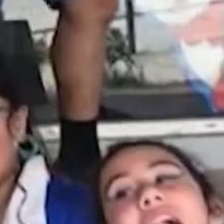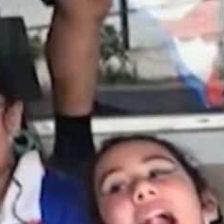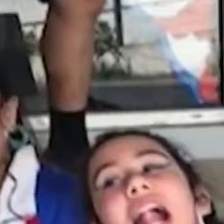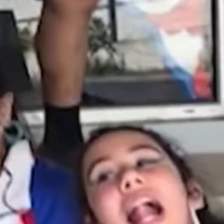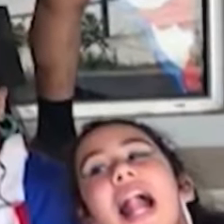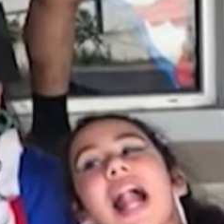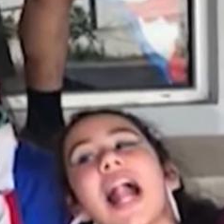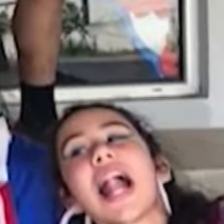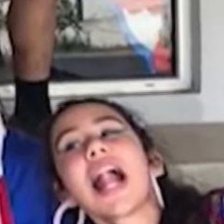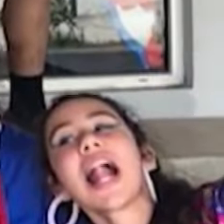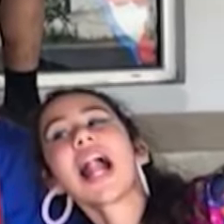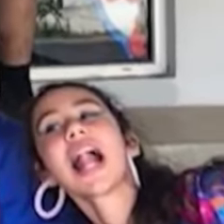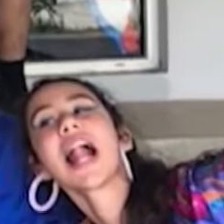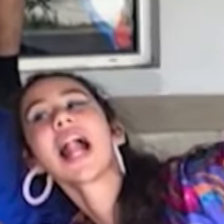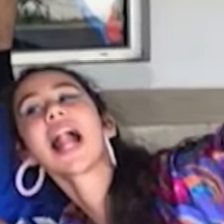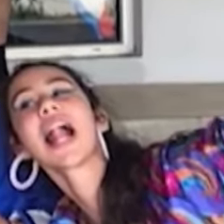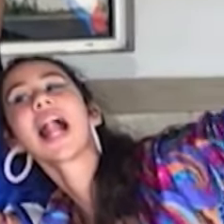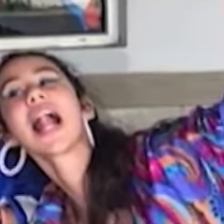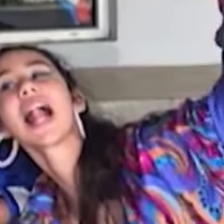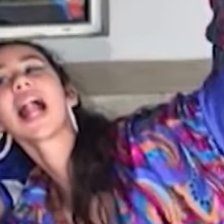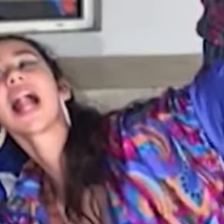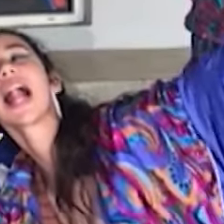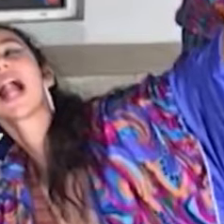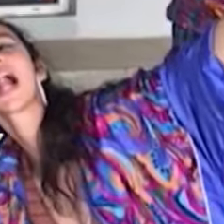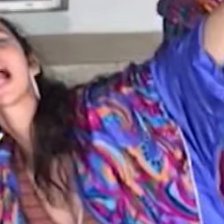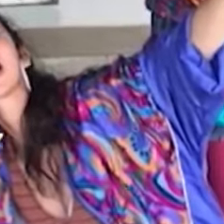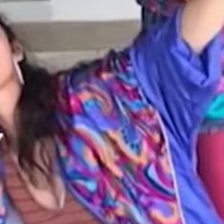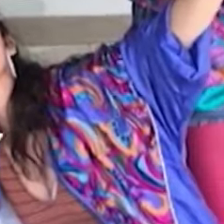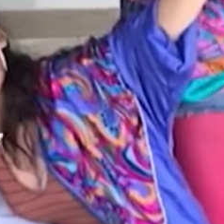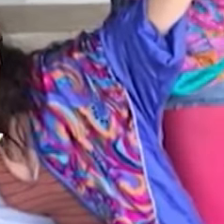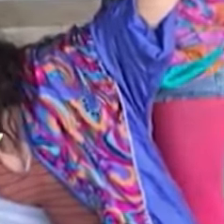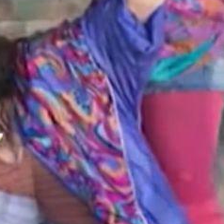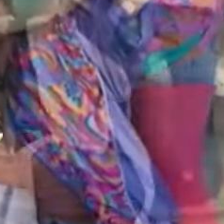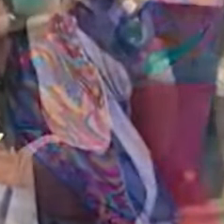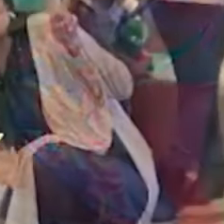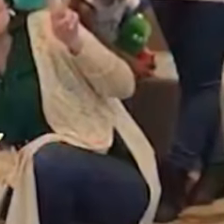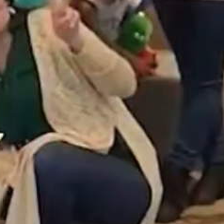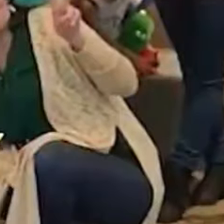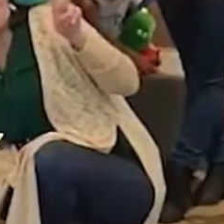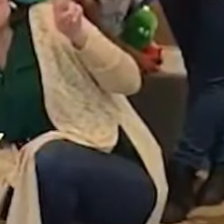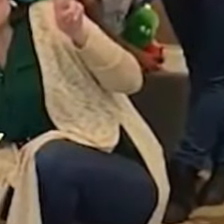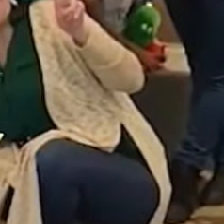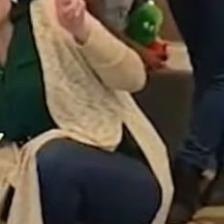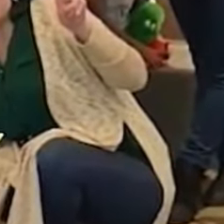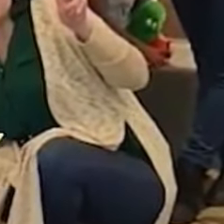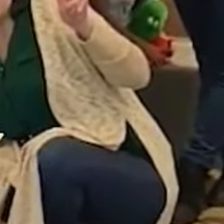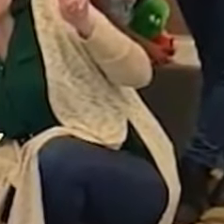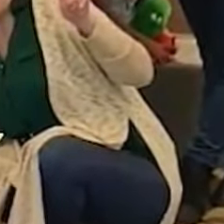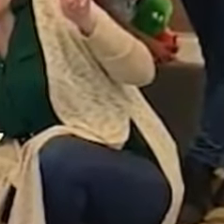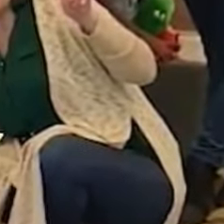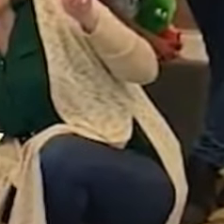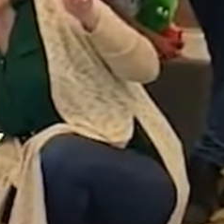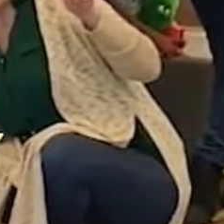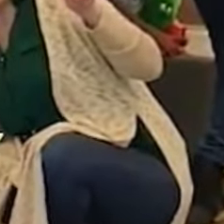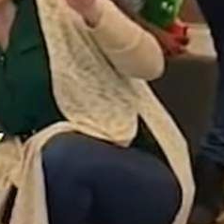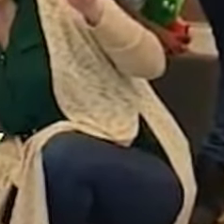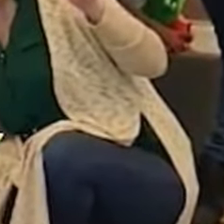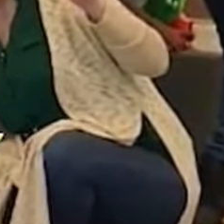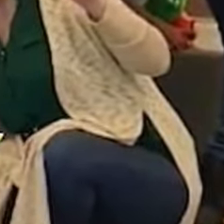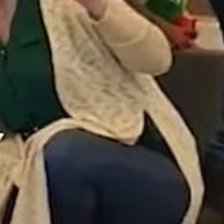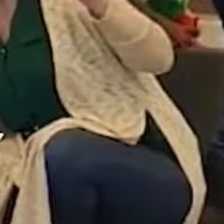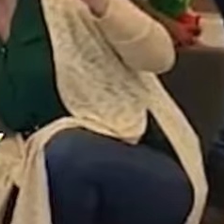expandirnos en diferentes áreas. Esto también me ha beneficiado con nuevos cursos, me ha ayudado a desarrollarme a mí más personalmente porque antes era